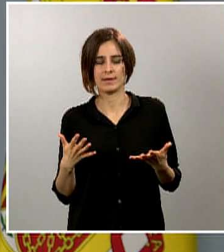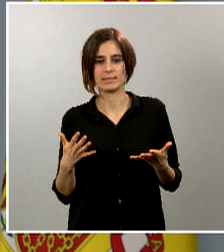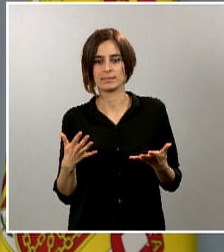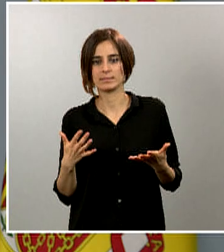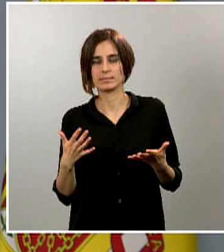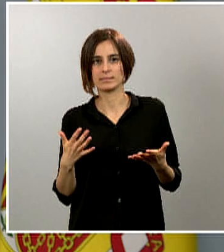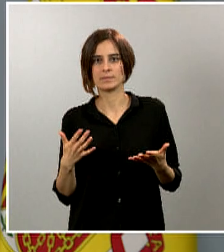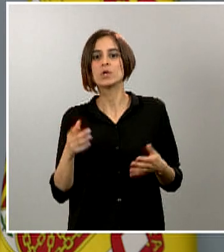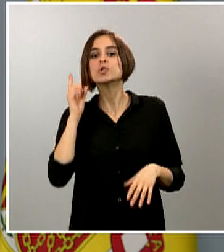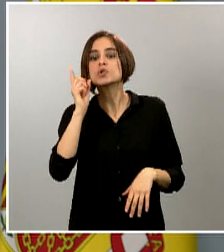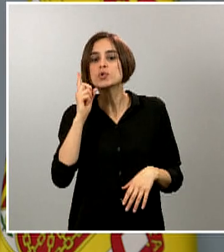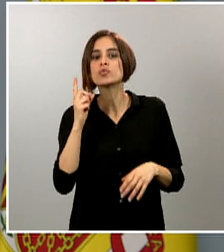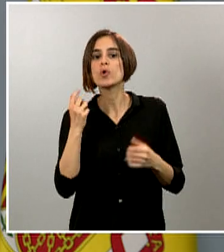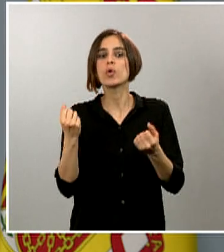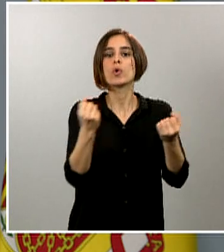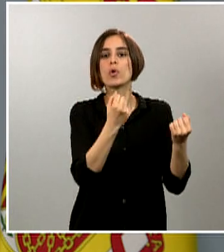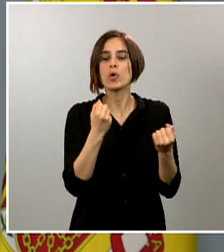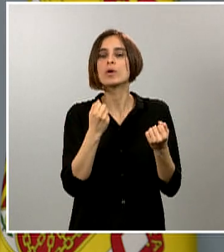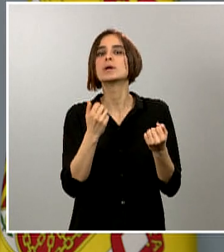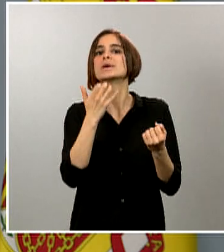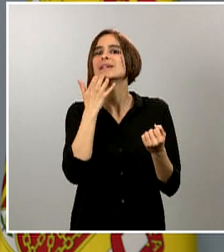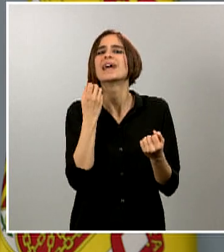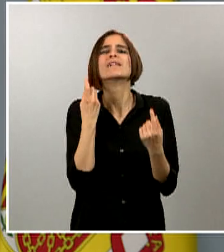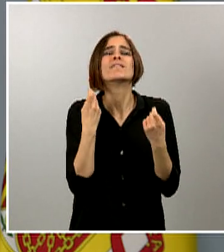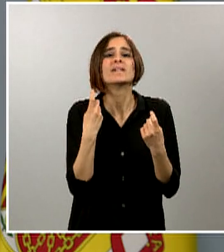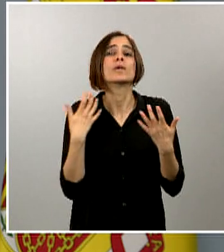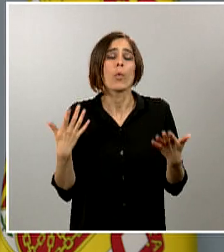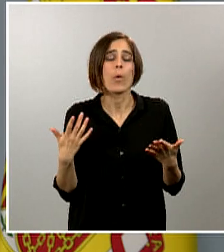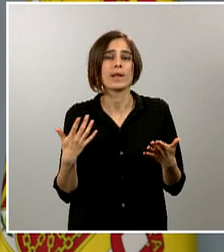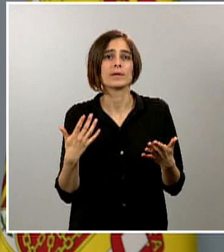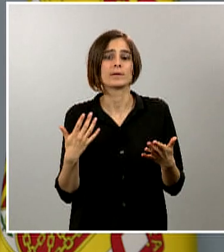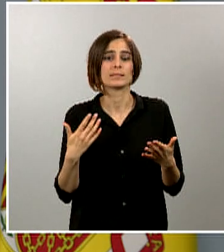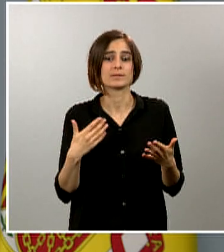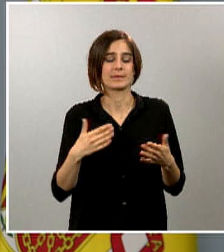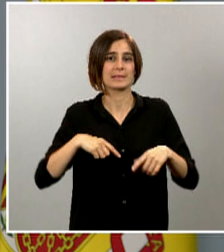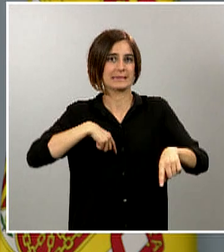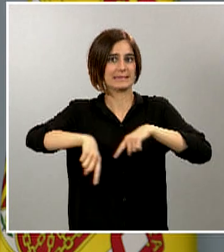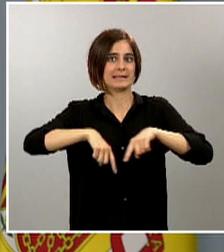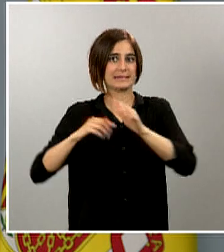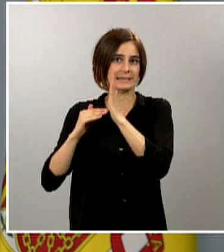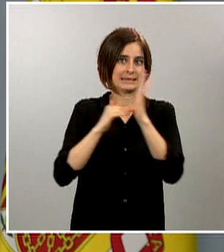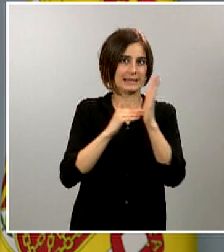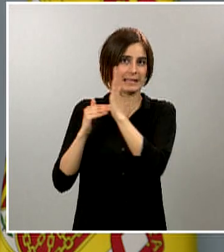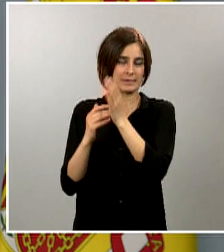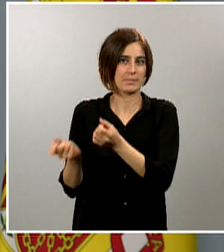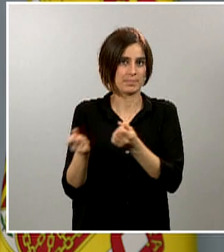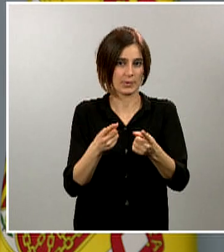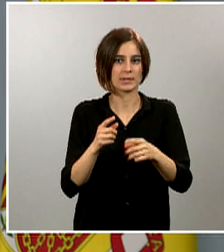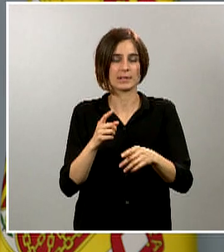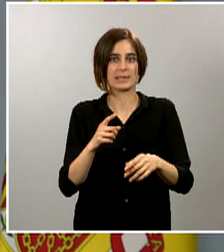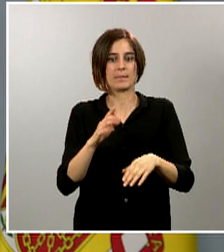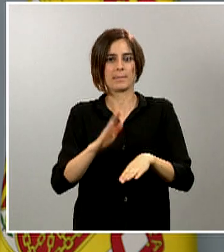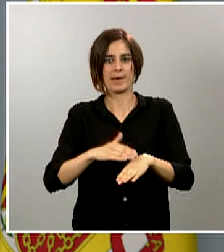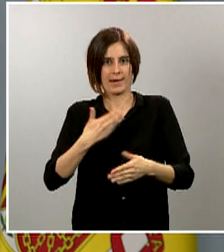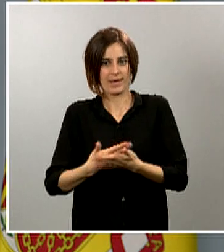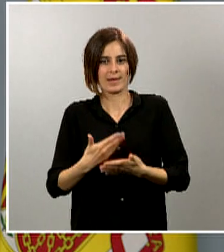aquella necesaria y precisa, que no es otra que la del transporte en estos días para garantizar que la sanidad y que todos tengamos